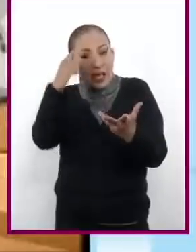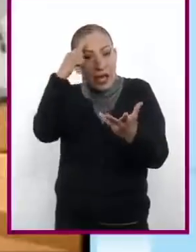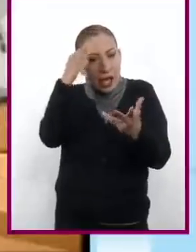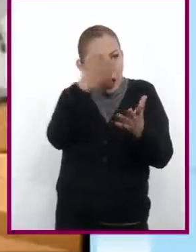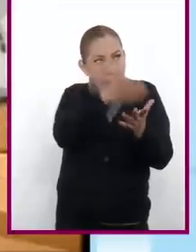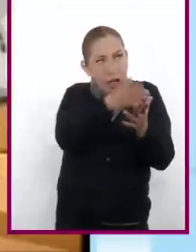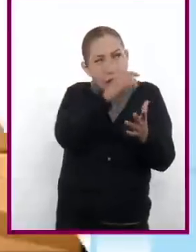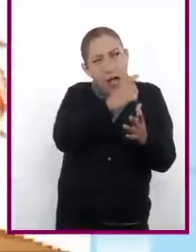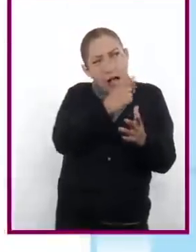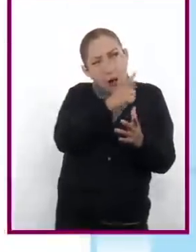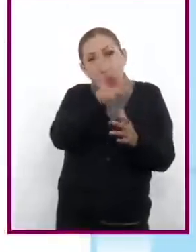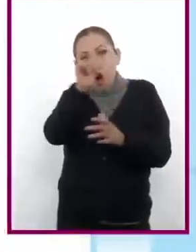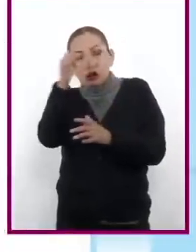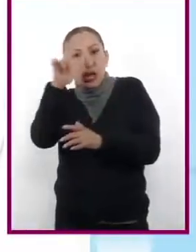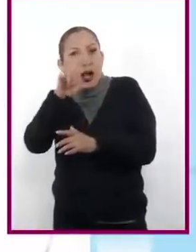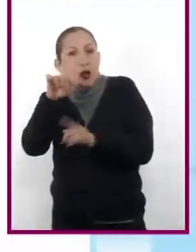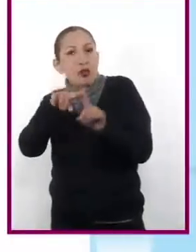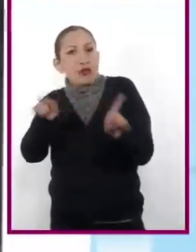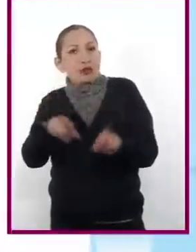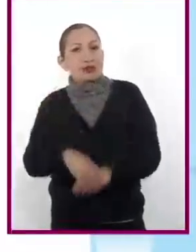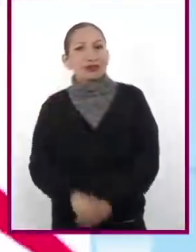de un universo a otro universo.